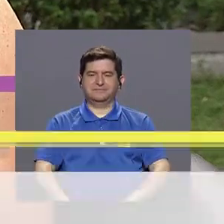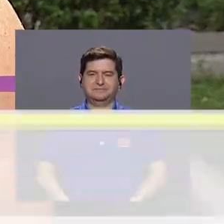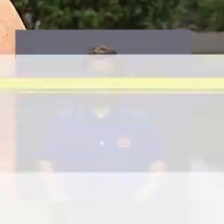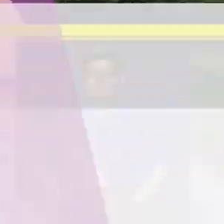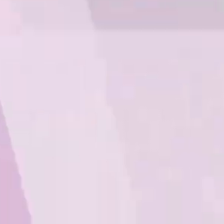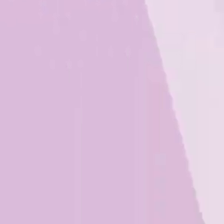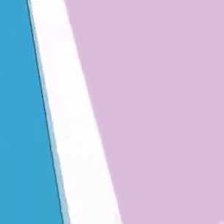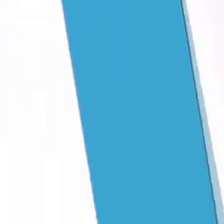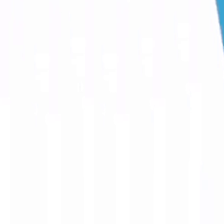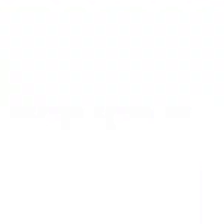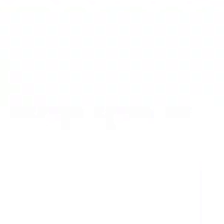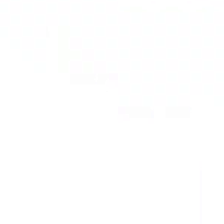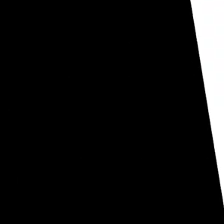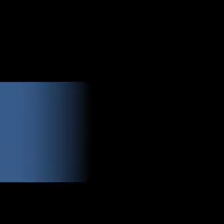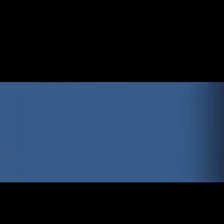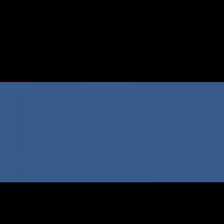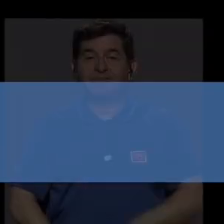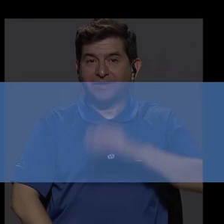regresamos.